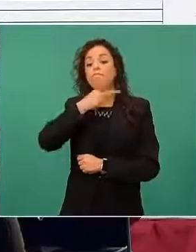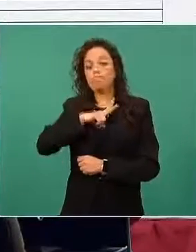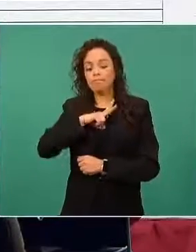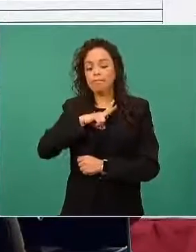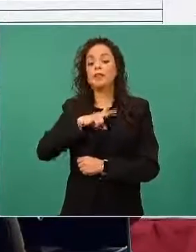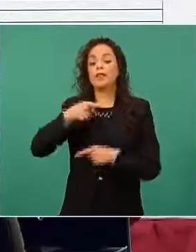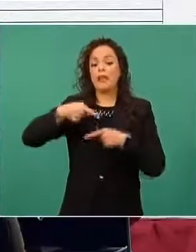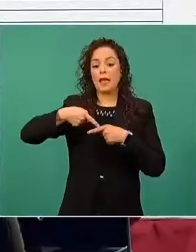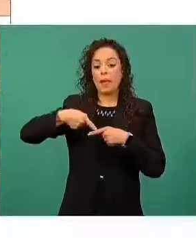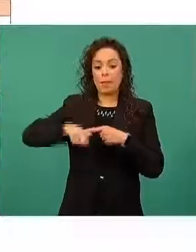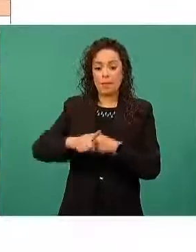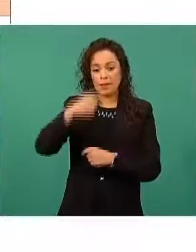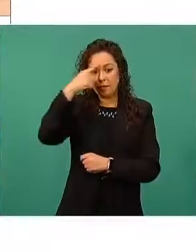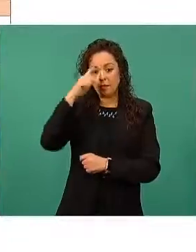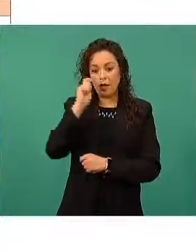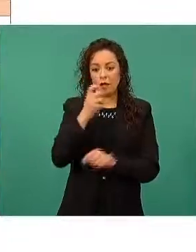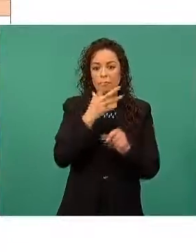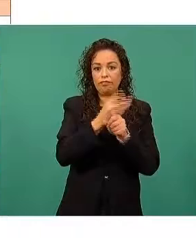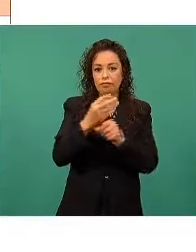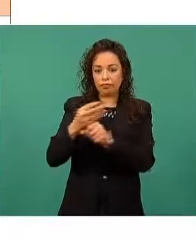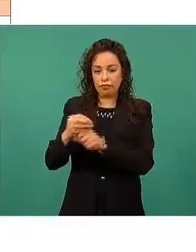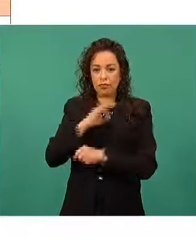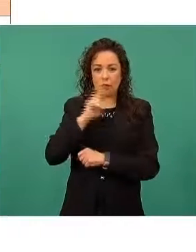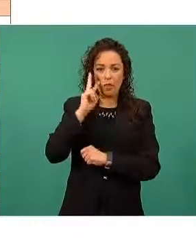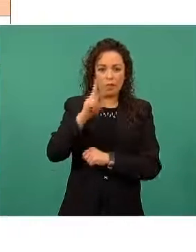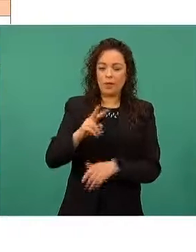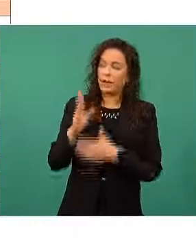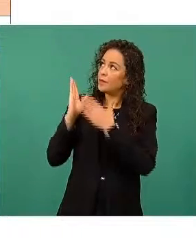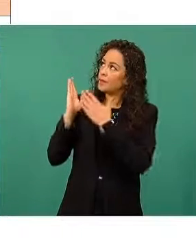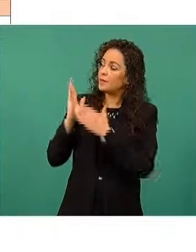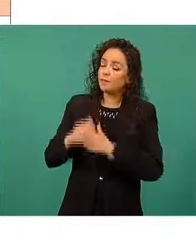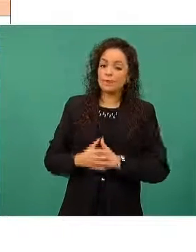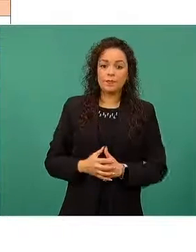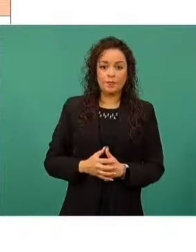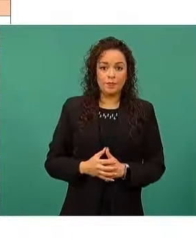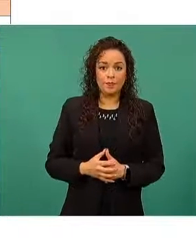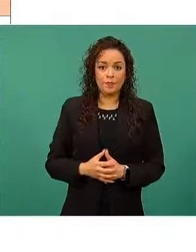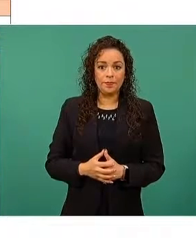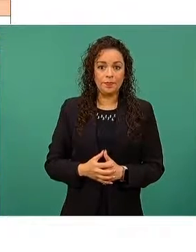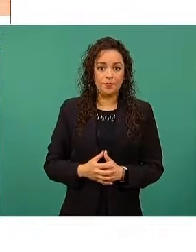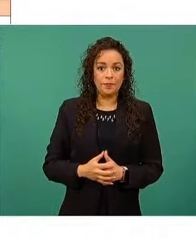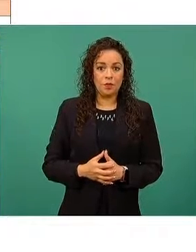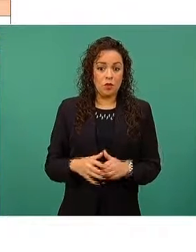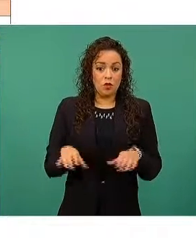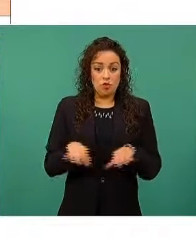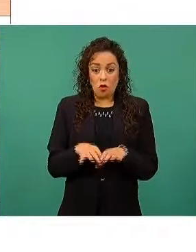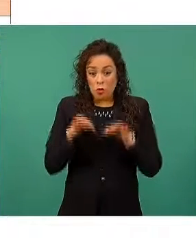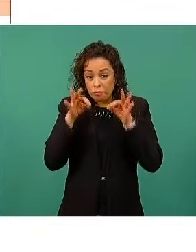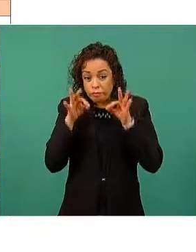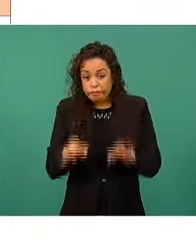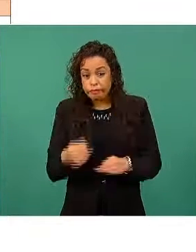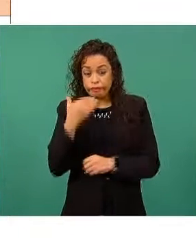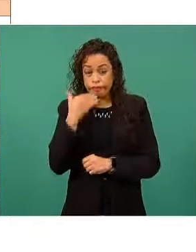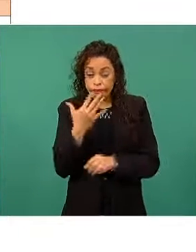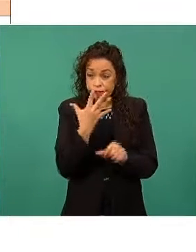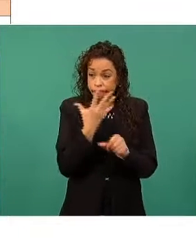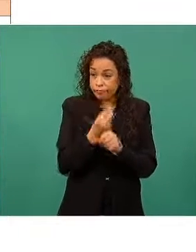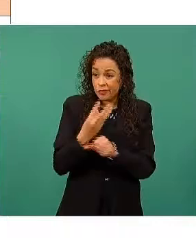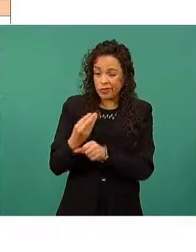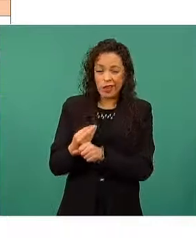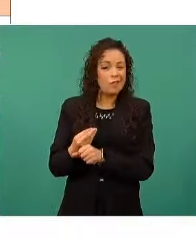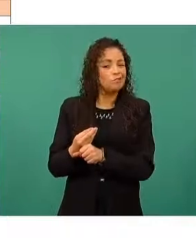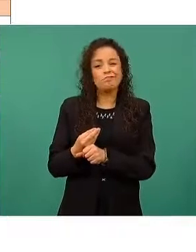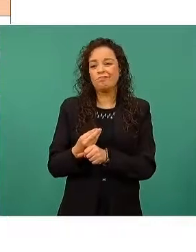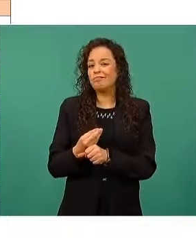en una etapa de rehabilitación porque también no tenían un mantenimiento adecuado, y ya sobre esto está